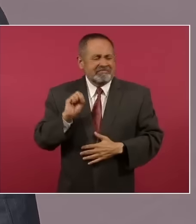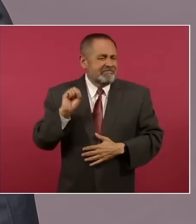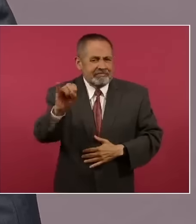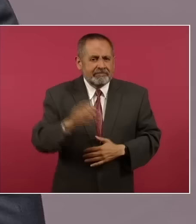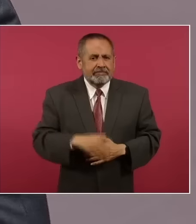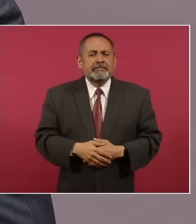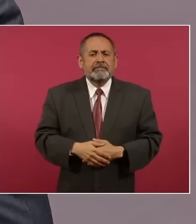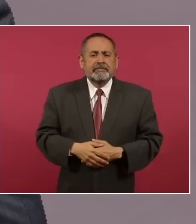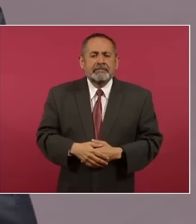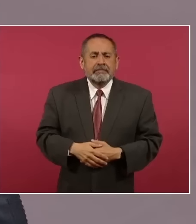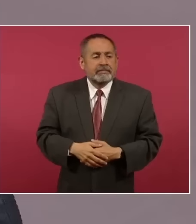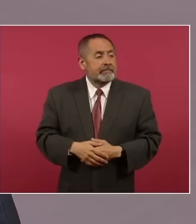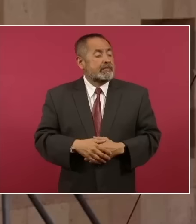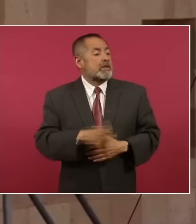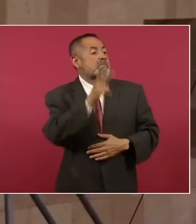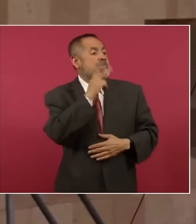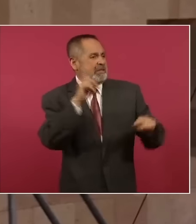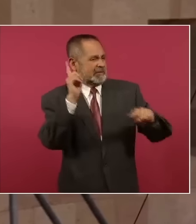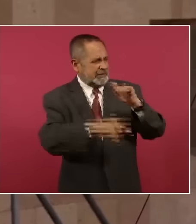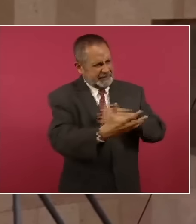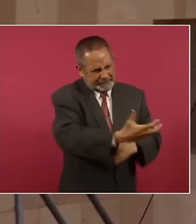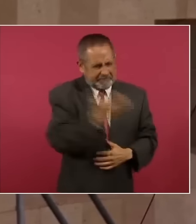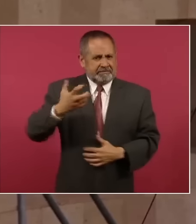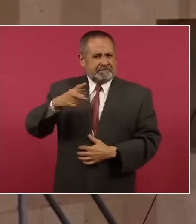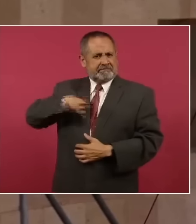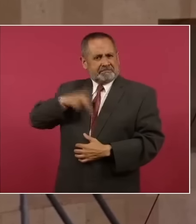Sí. ¡Viva la expropiación petrolera!